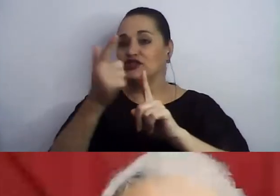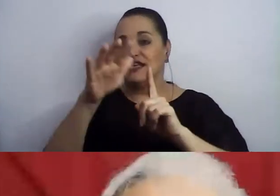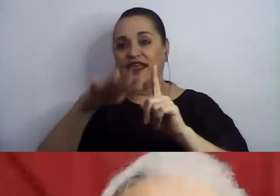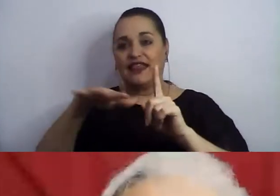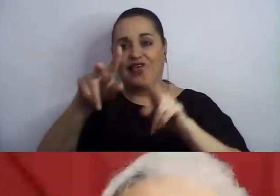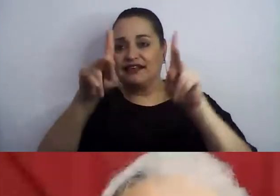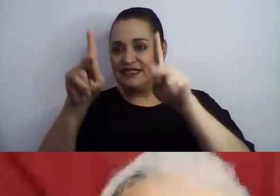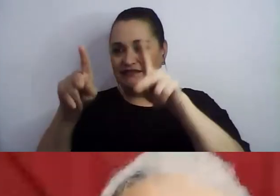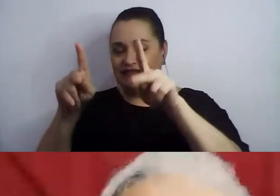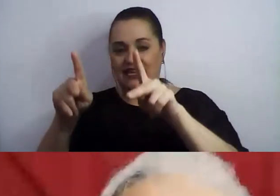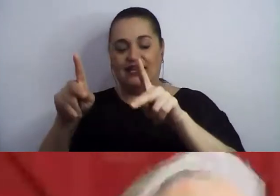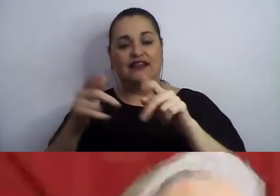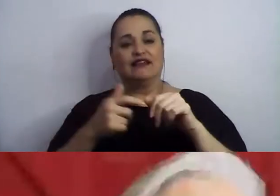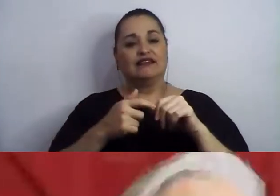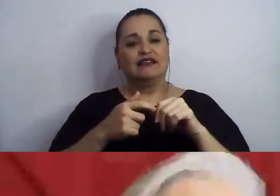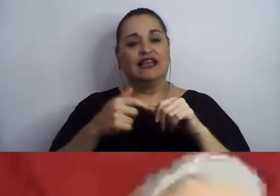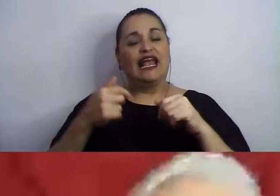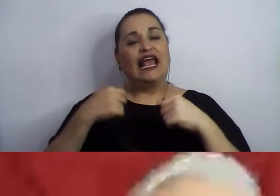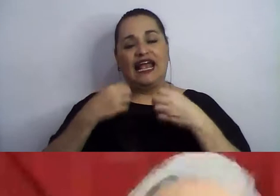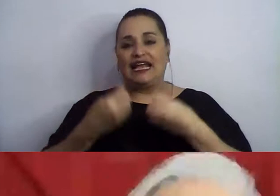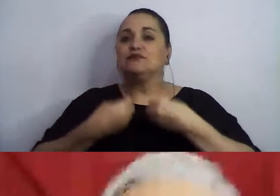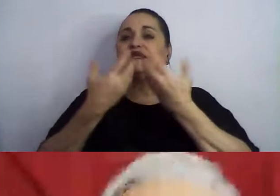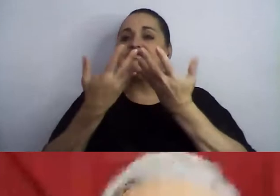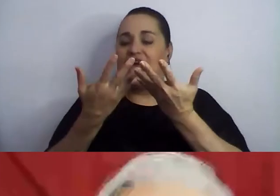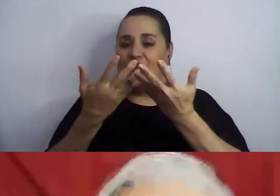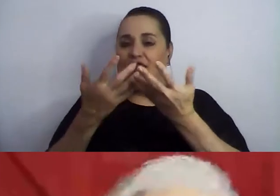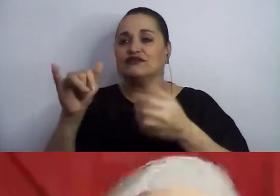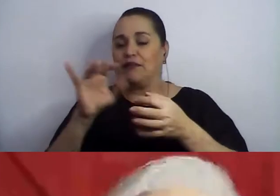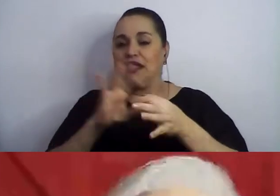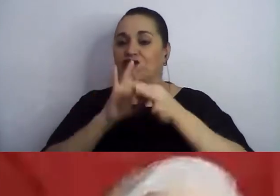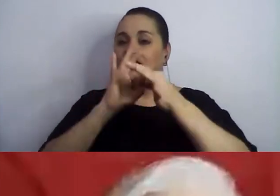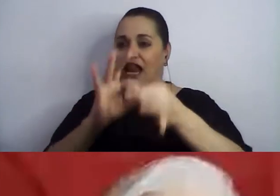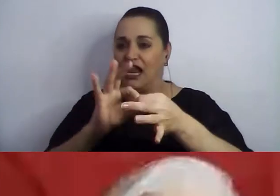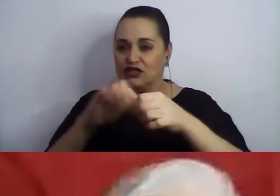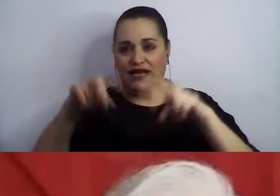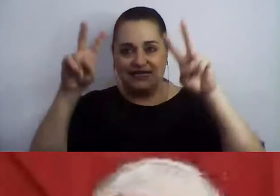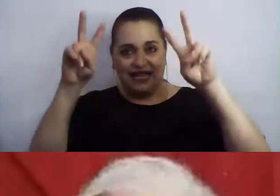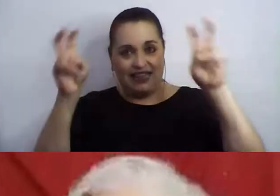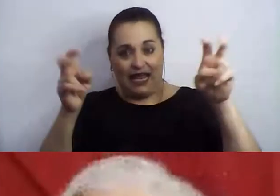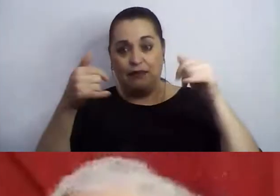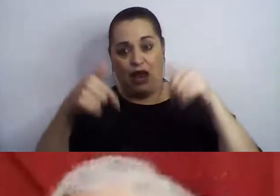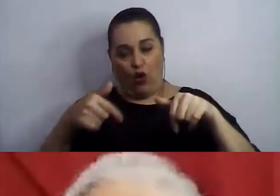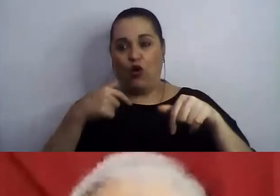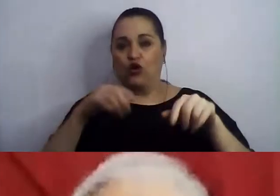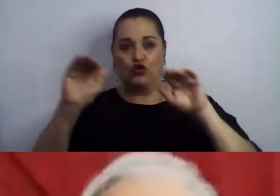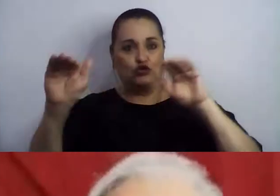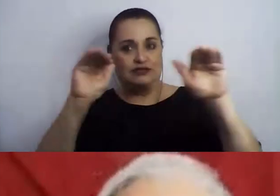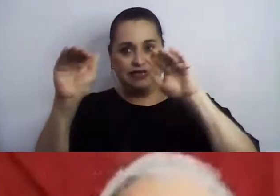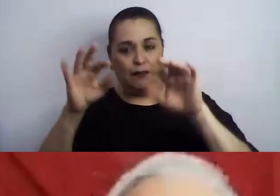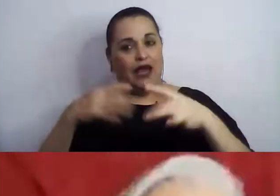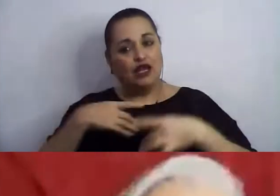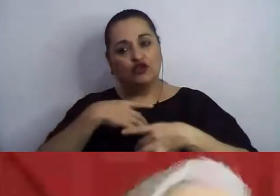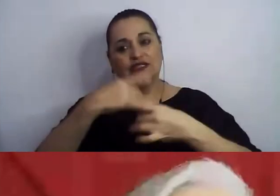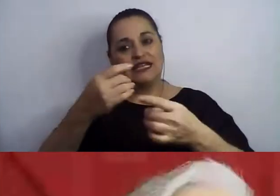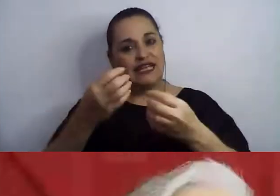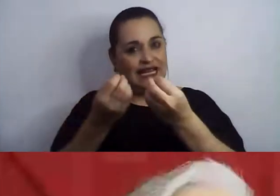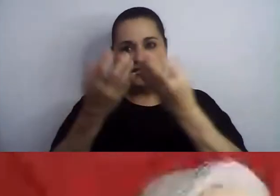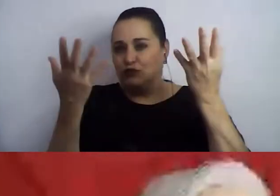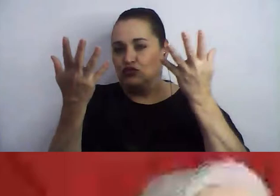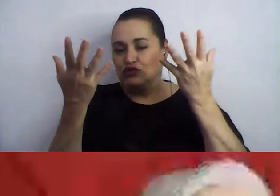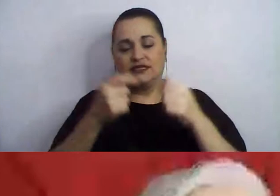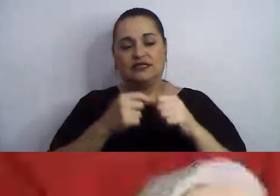expresarnos también en relación a este tema que hoy nos convoca y que nos interesa tantísimo.